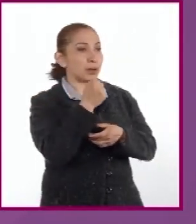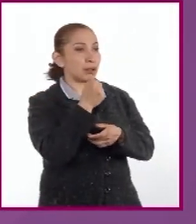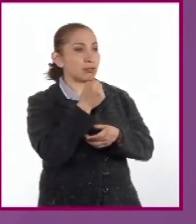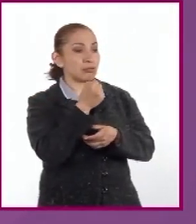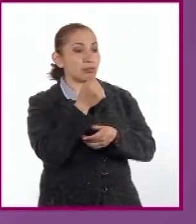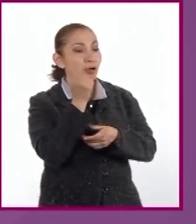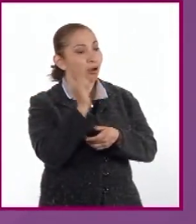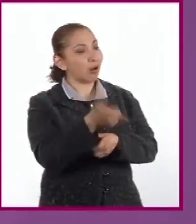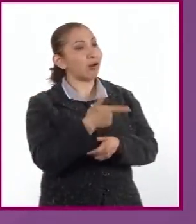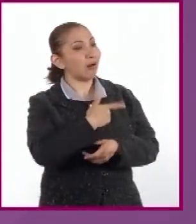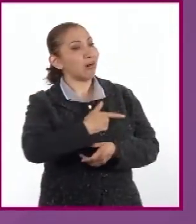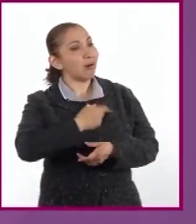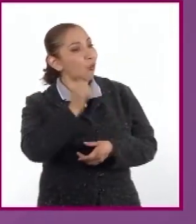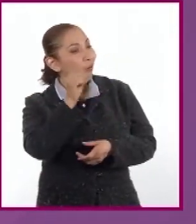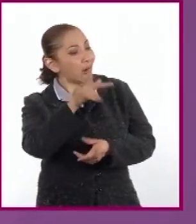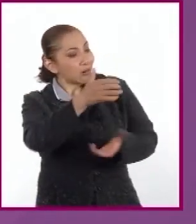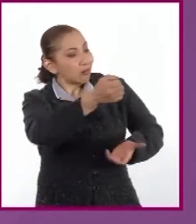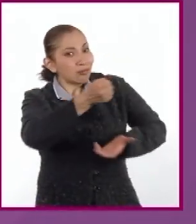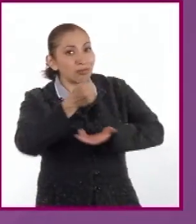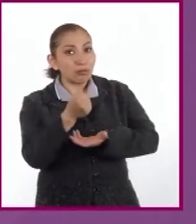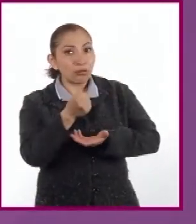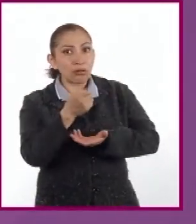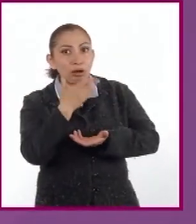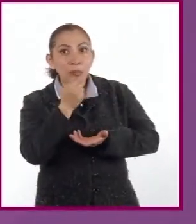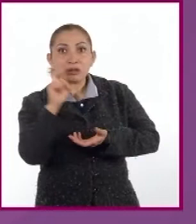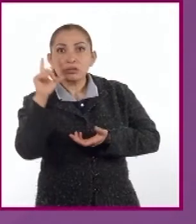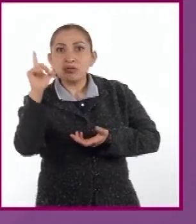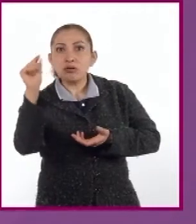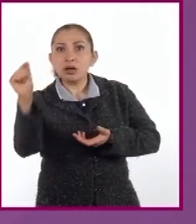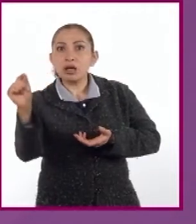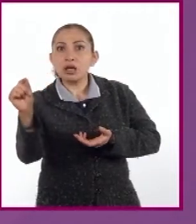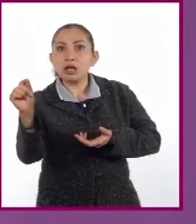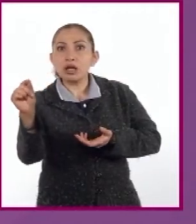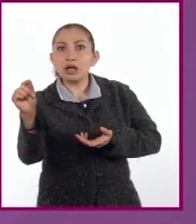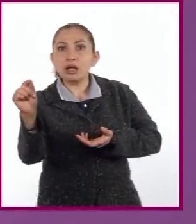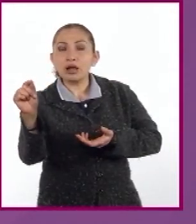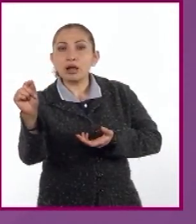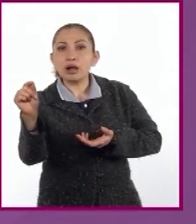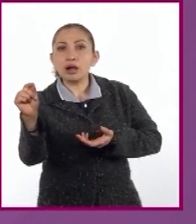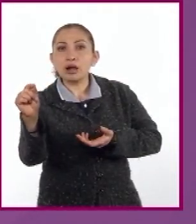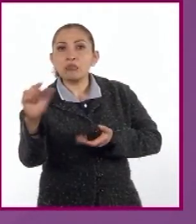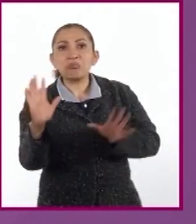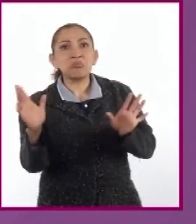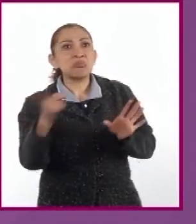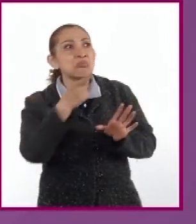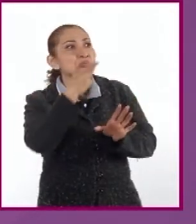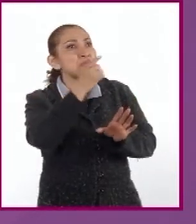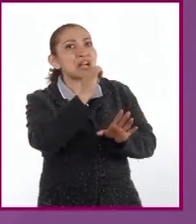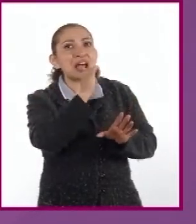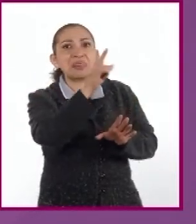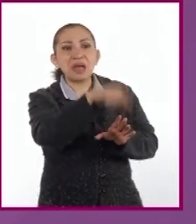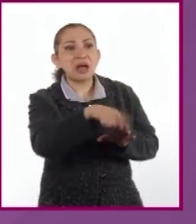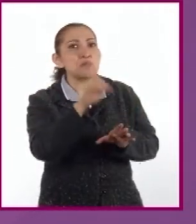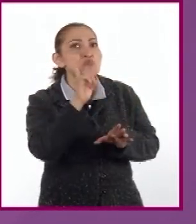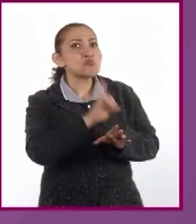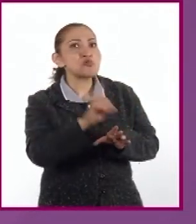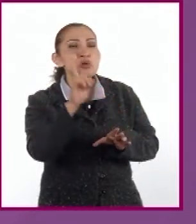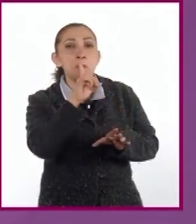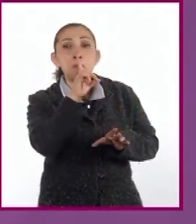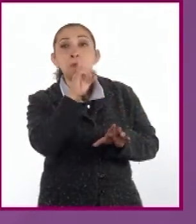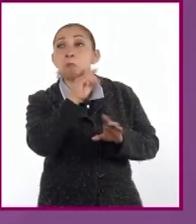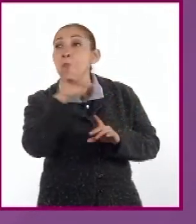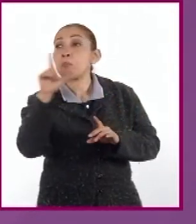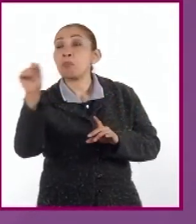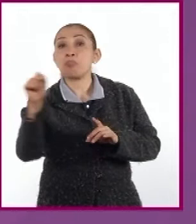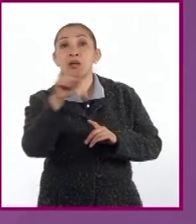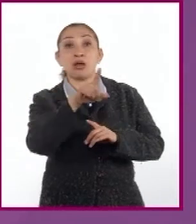aceptó gustoso. Se fue, sin ninguna explicación, a María,